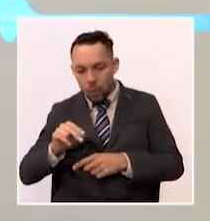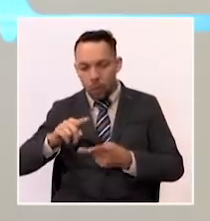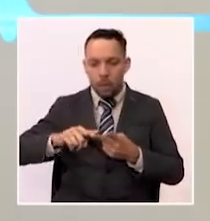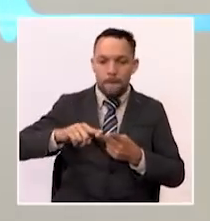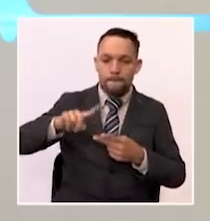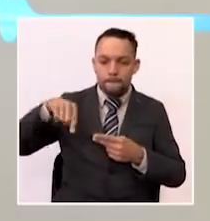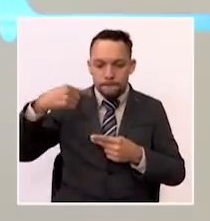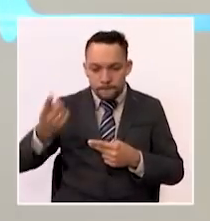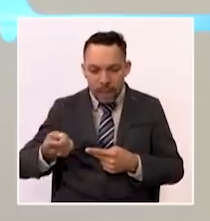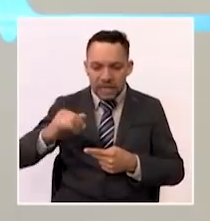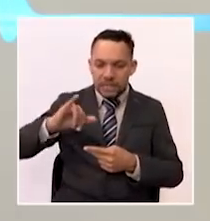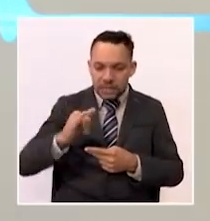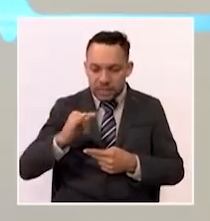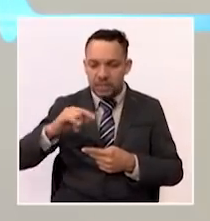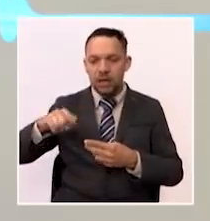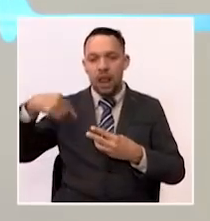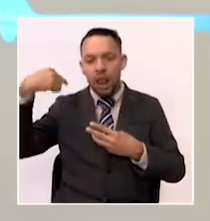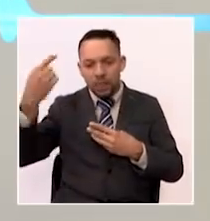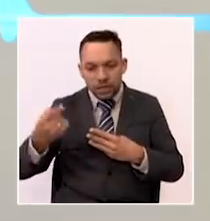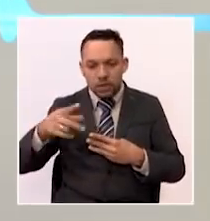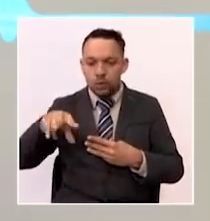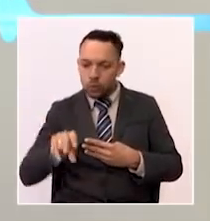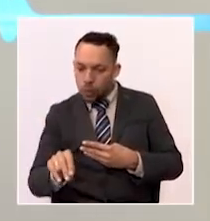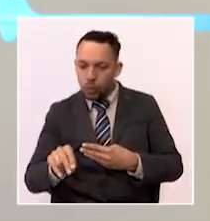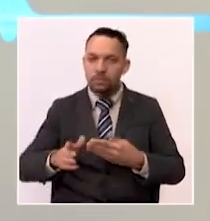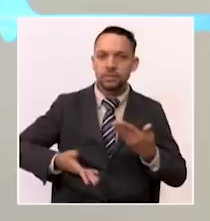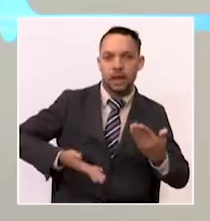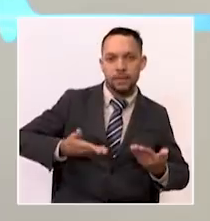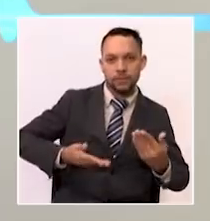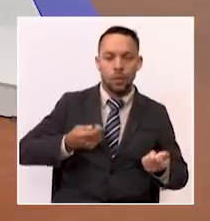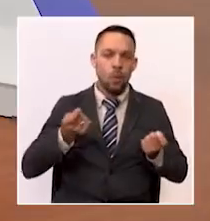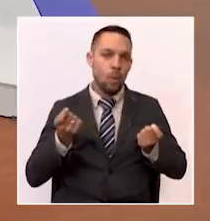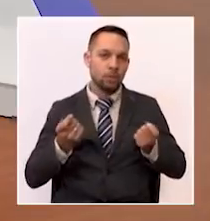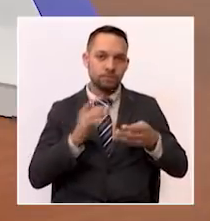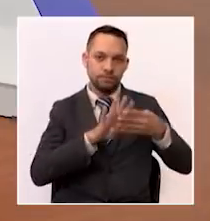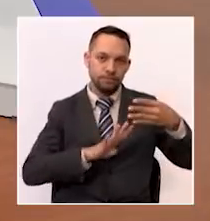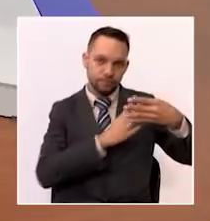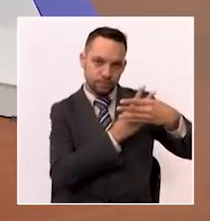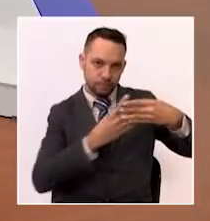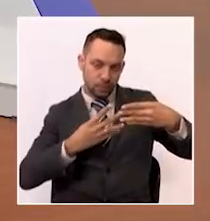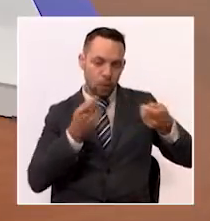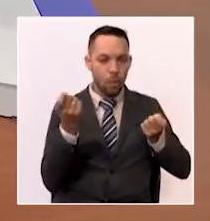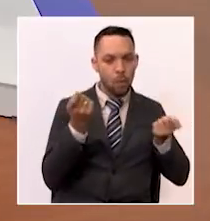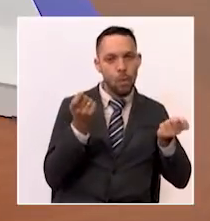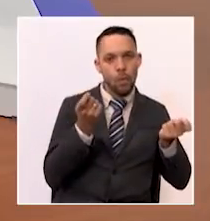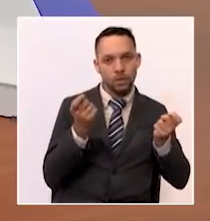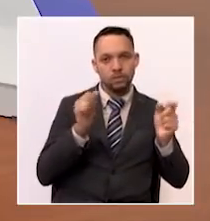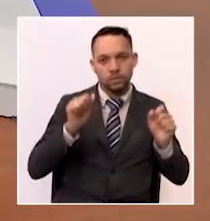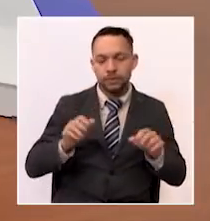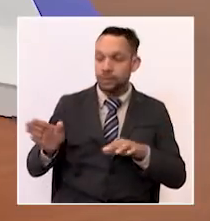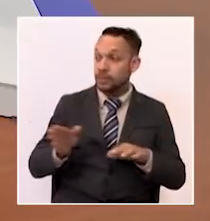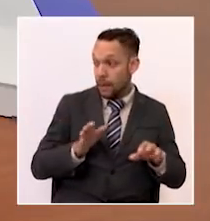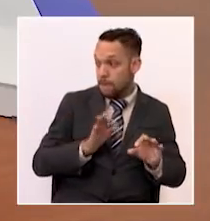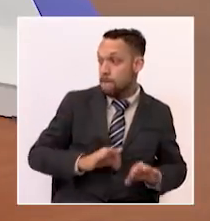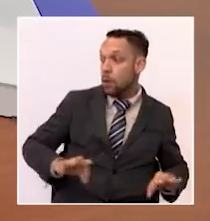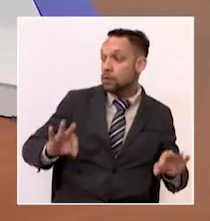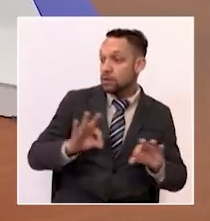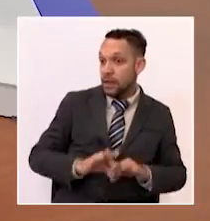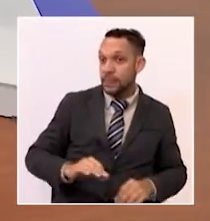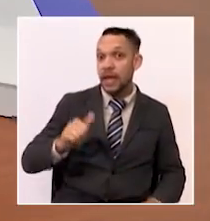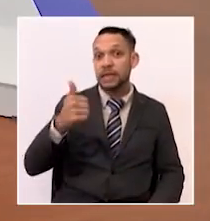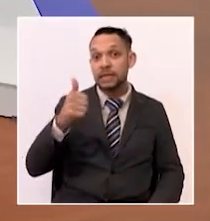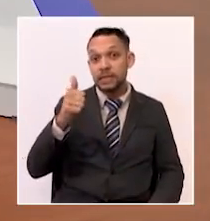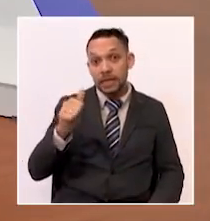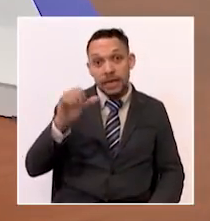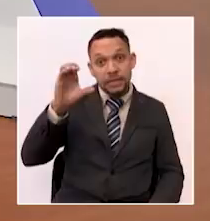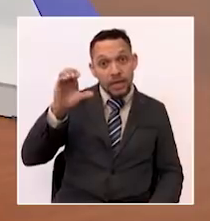de... equilibrada es hacerlo una o dos veces al mes. Importante, digamos, que esa cantidad para que no... Sí, no se